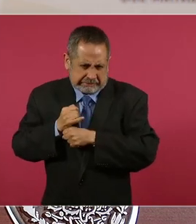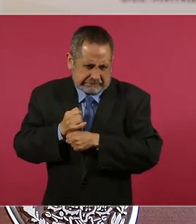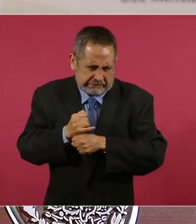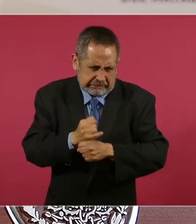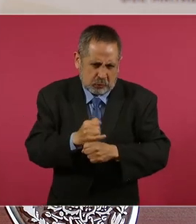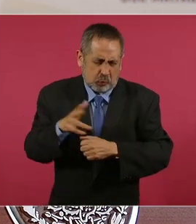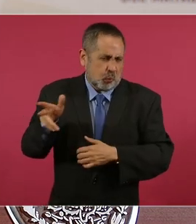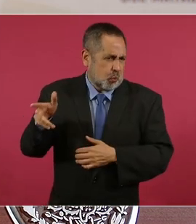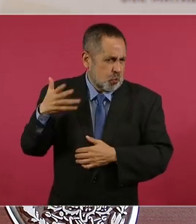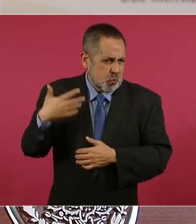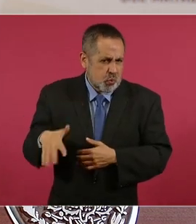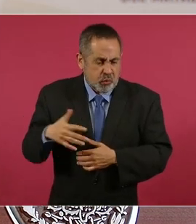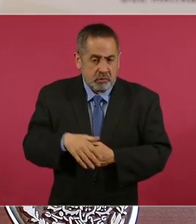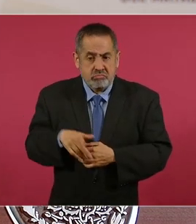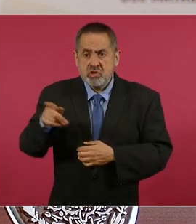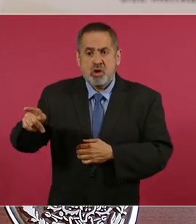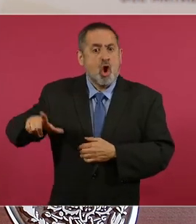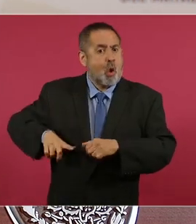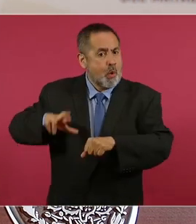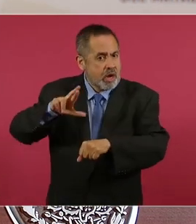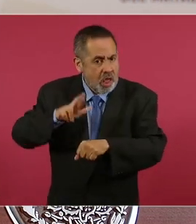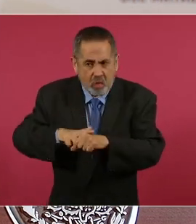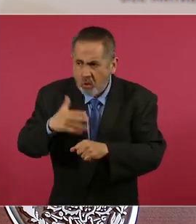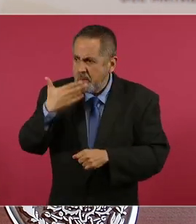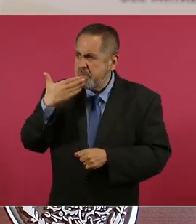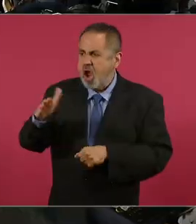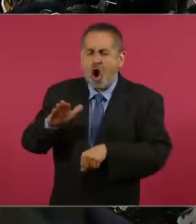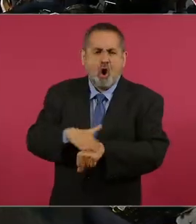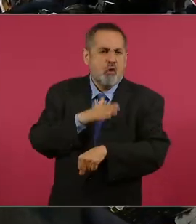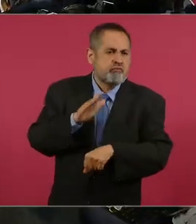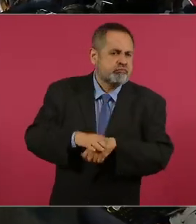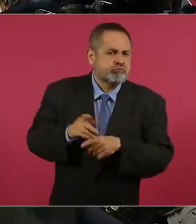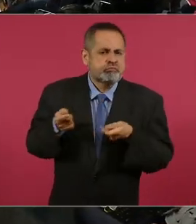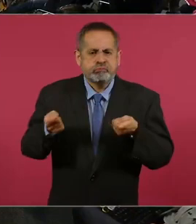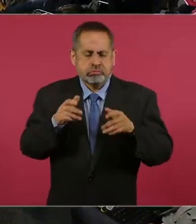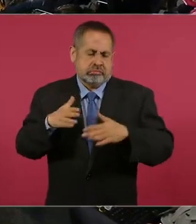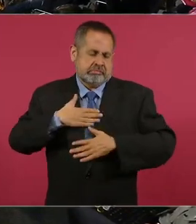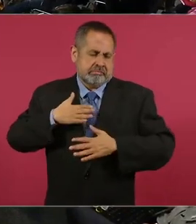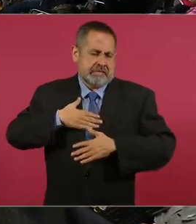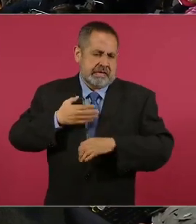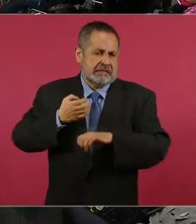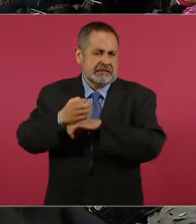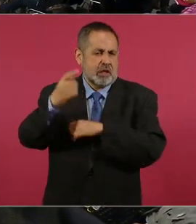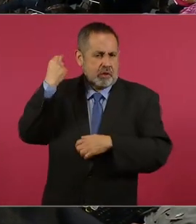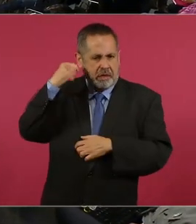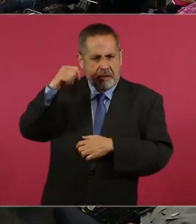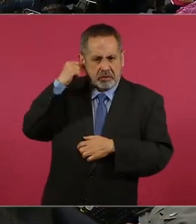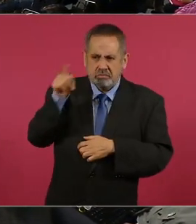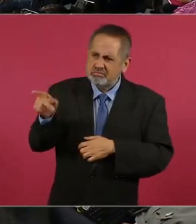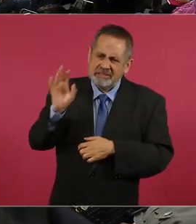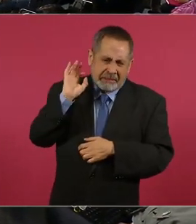Además, buen gobernante de mi estado,